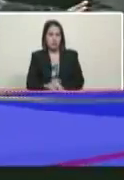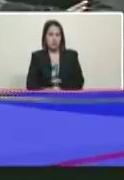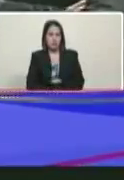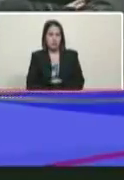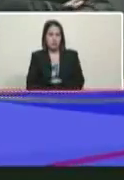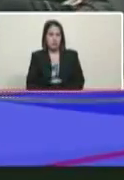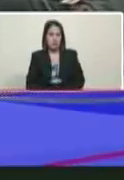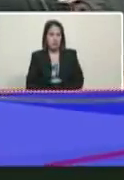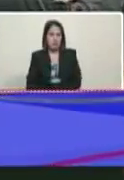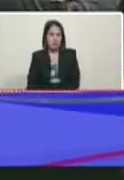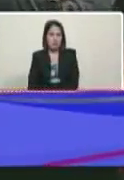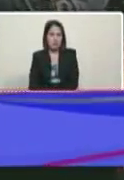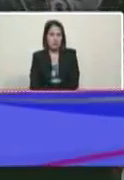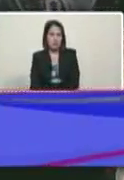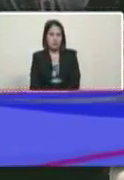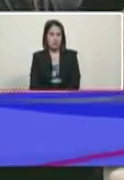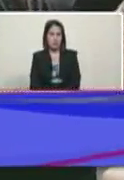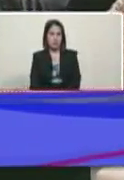Igualmente,